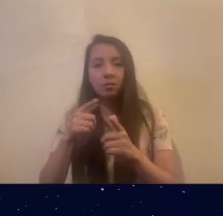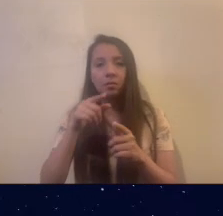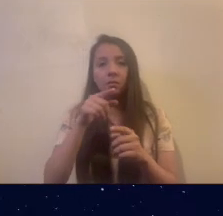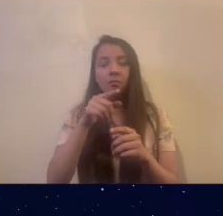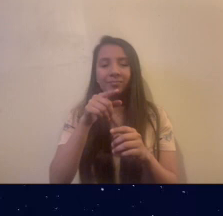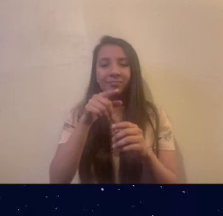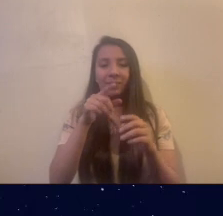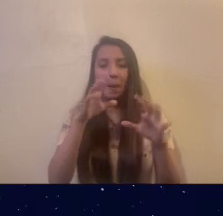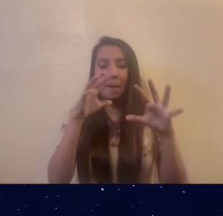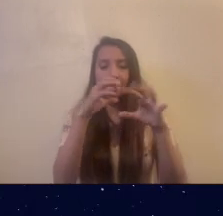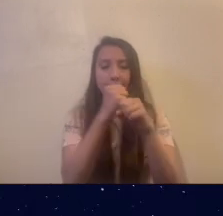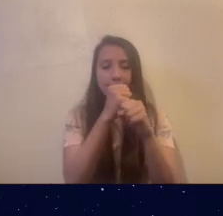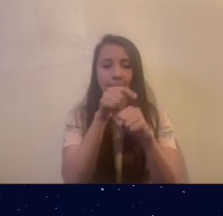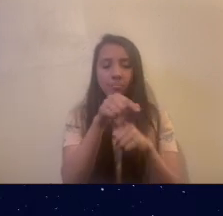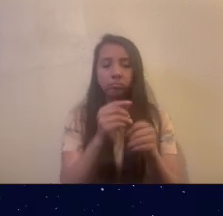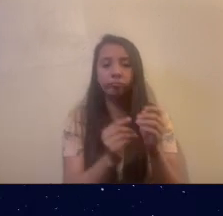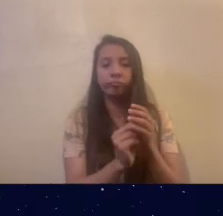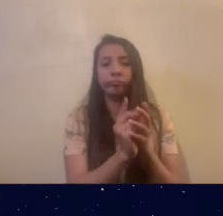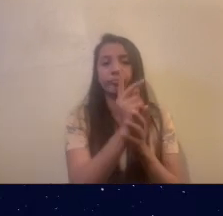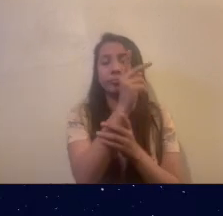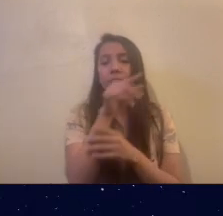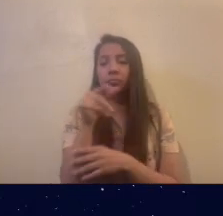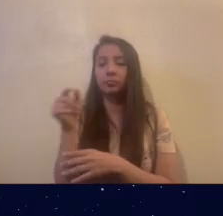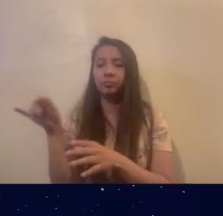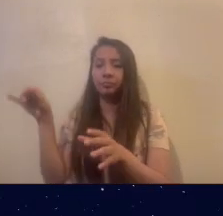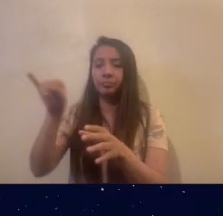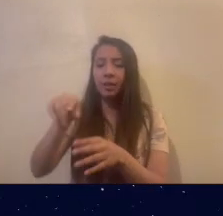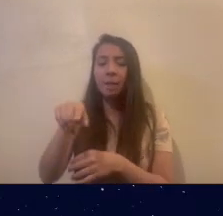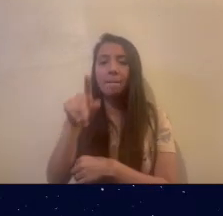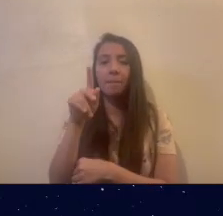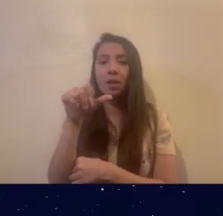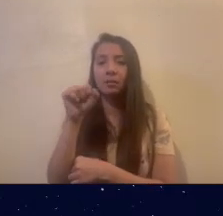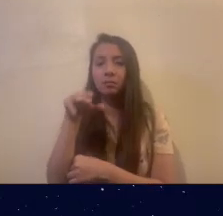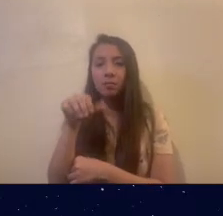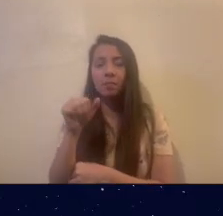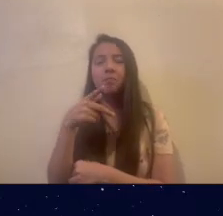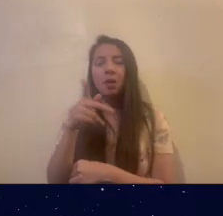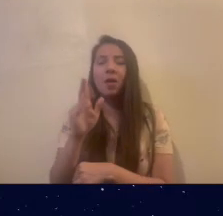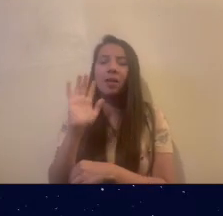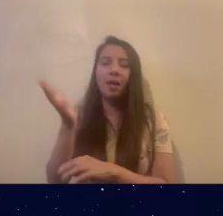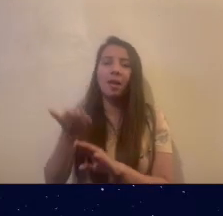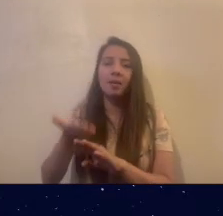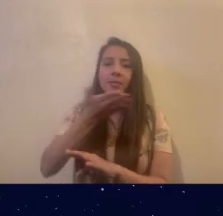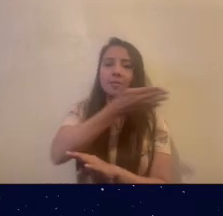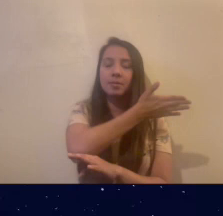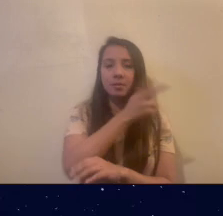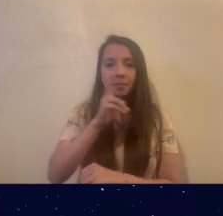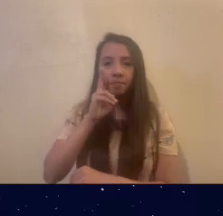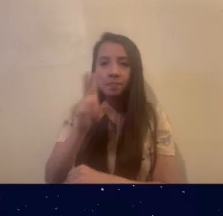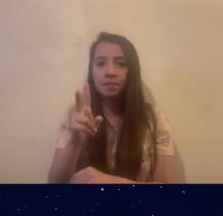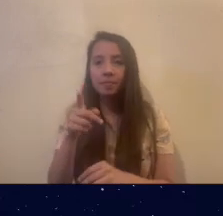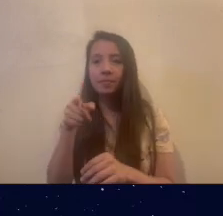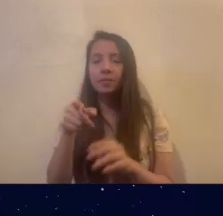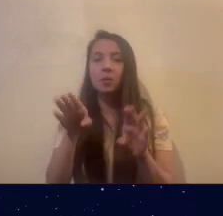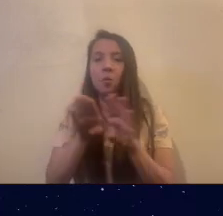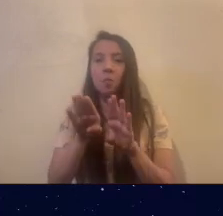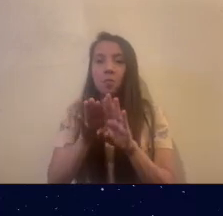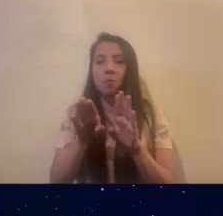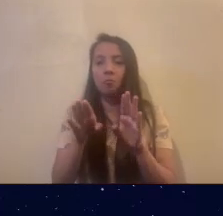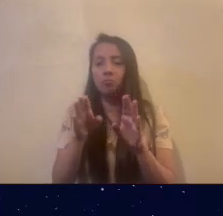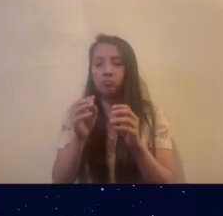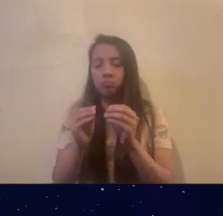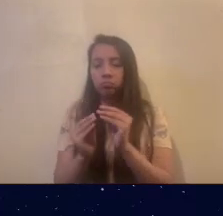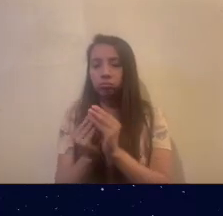al tratamiento con plasma, pero es algo que esperábamos porque ya lo habíamos visto como tratamientos de activación en la germinación que habían